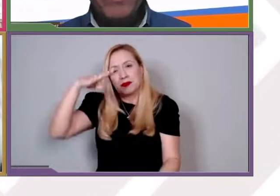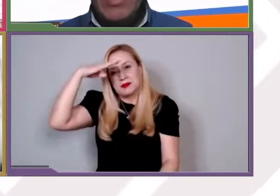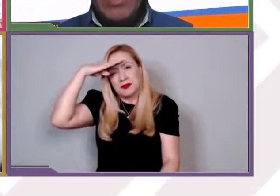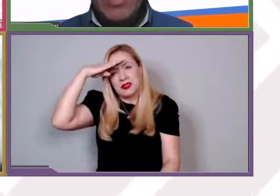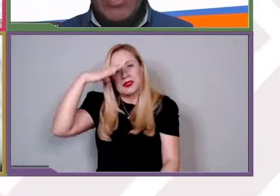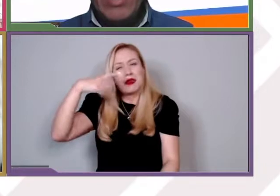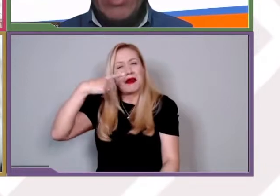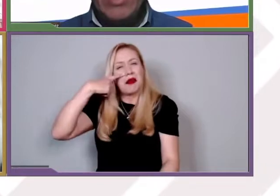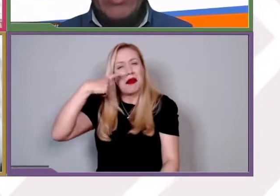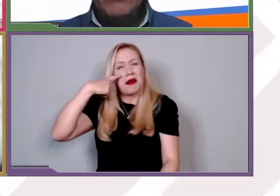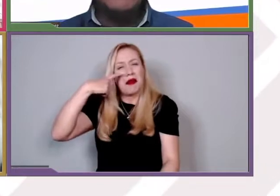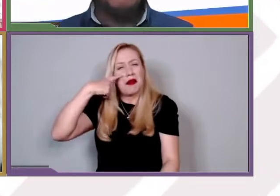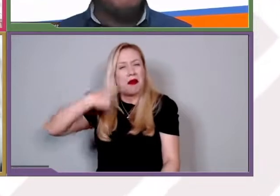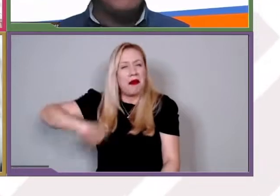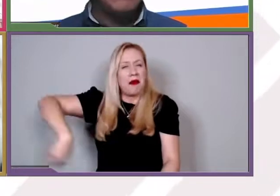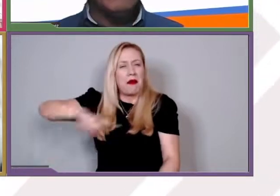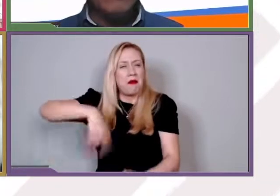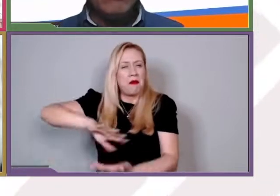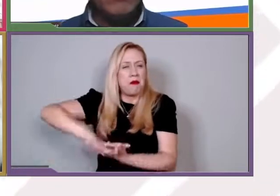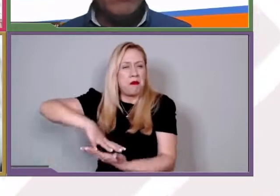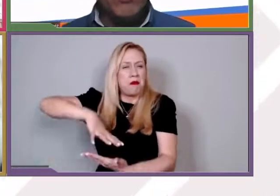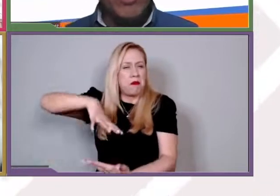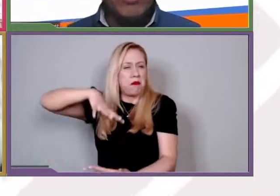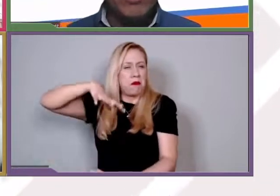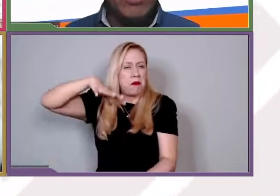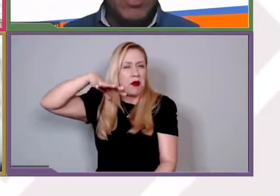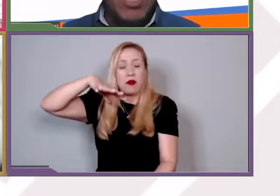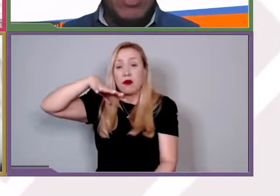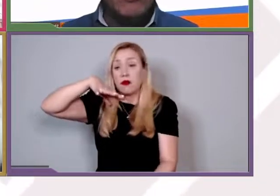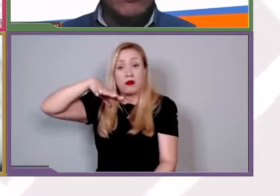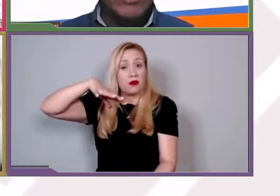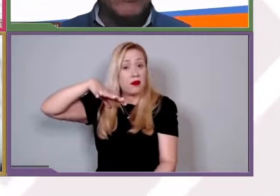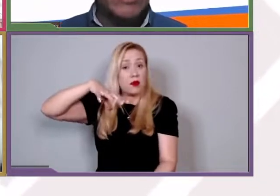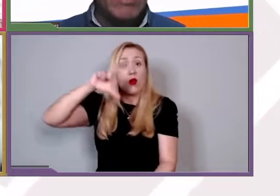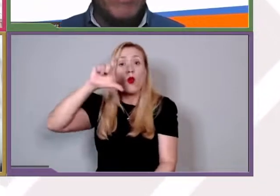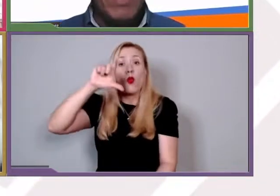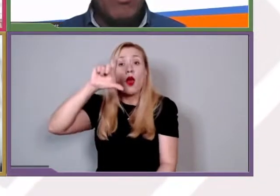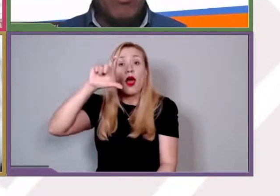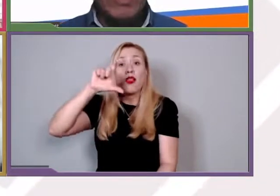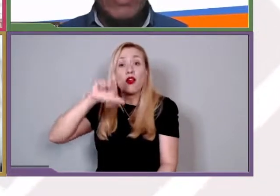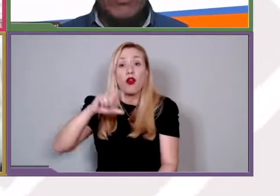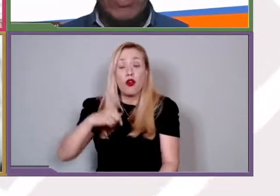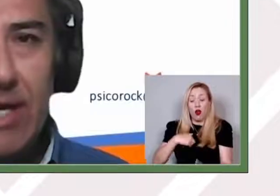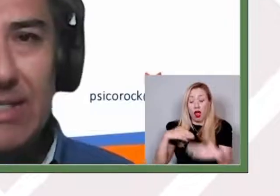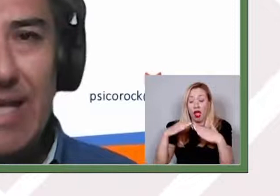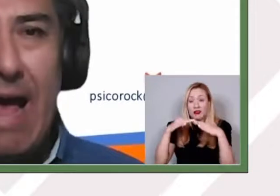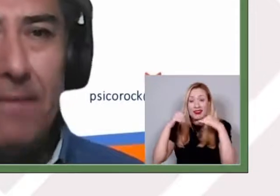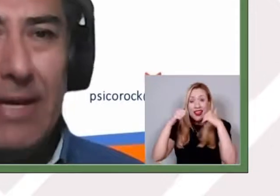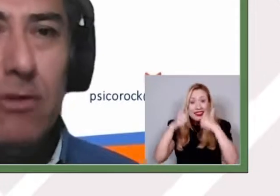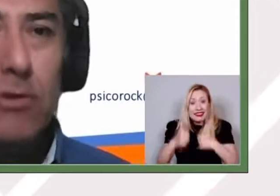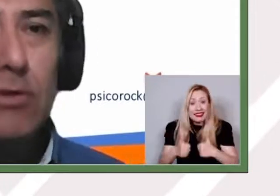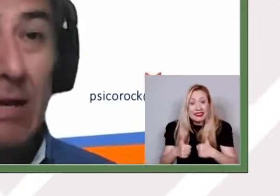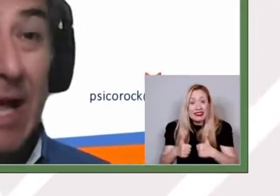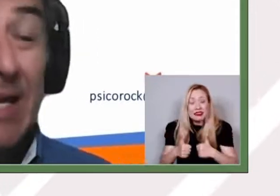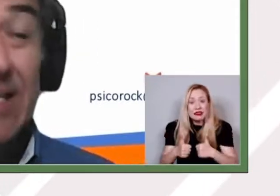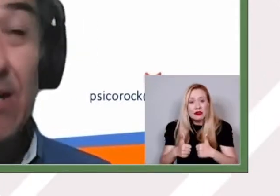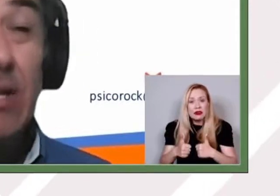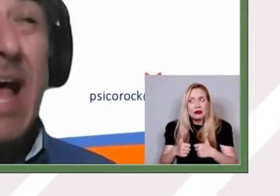común, nos llevó a enfrentarnos con nuestros demonios, a conocernos realmente como personas, a